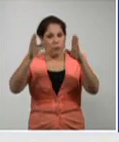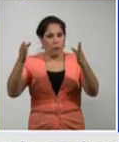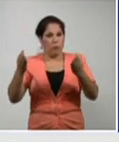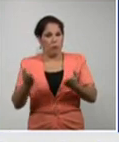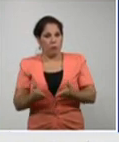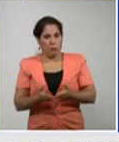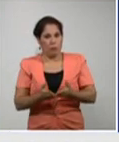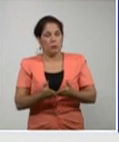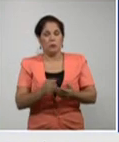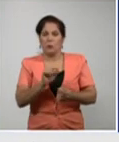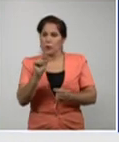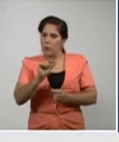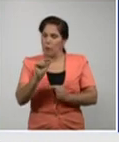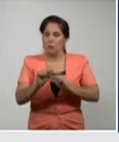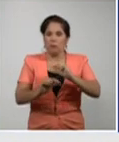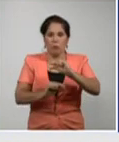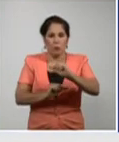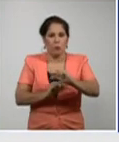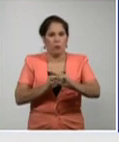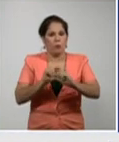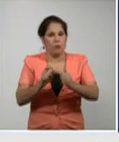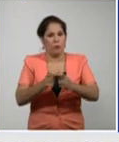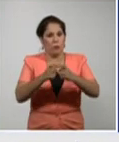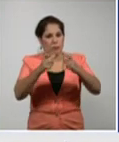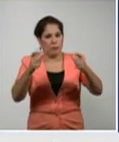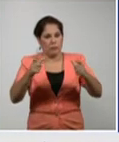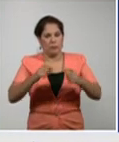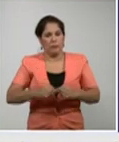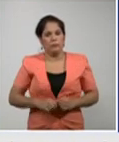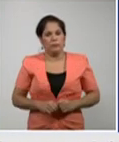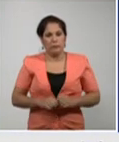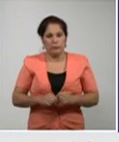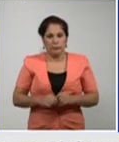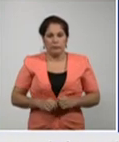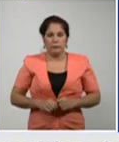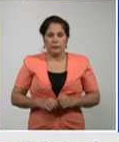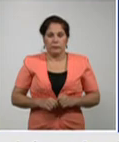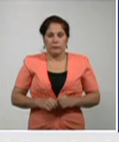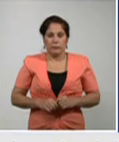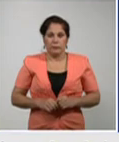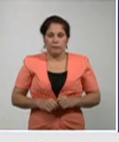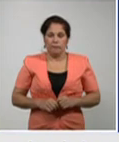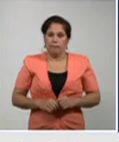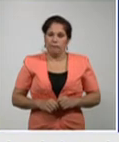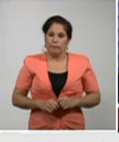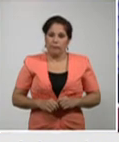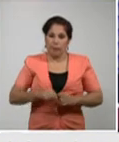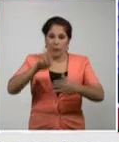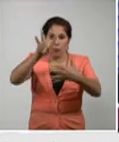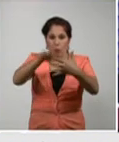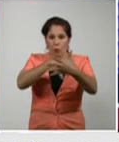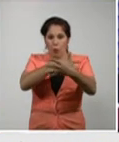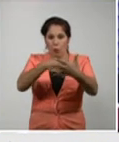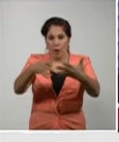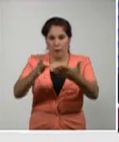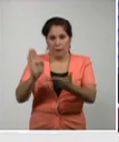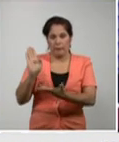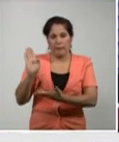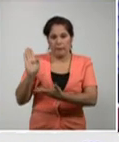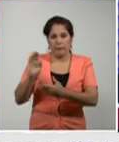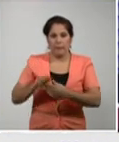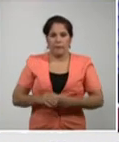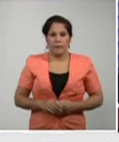Irán con una cifra elevada. No sé, ahí hay un cuadro final que